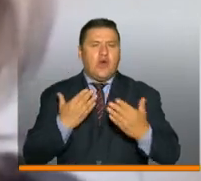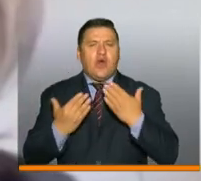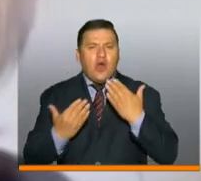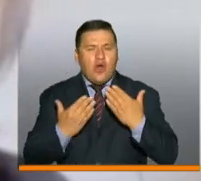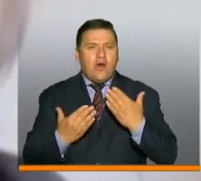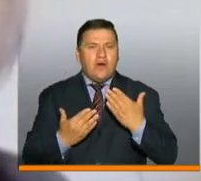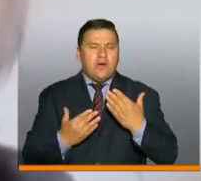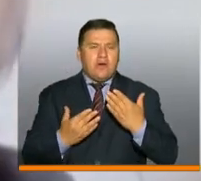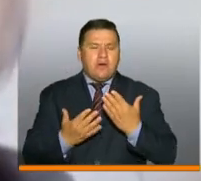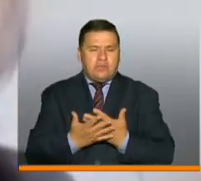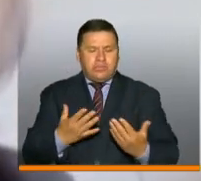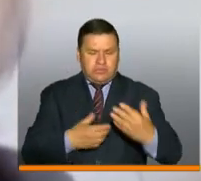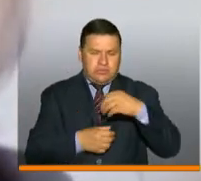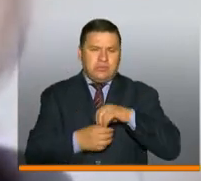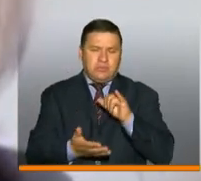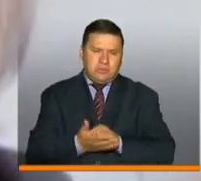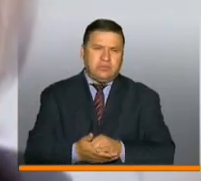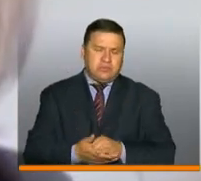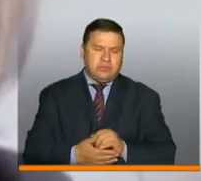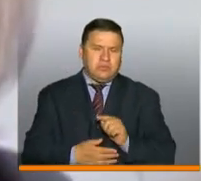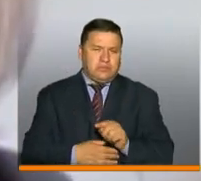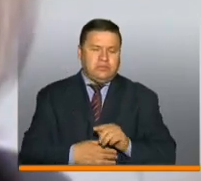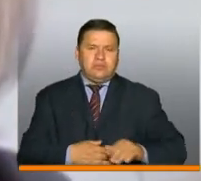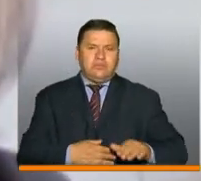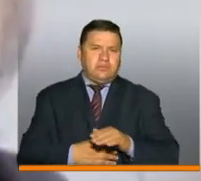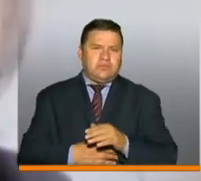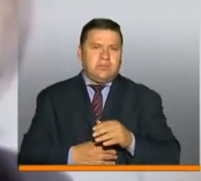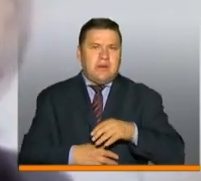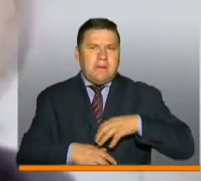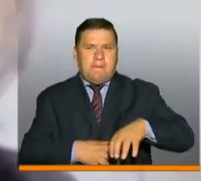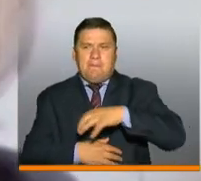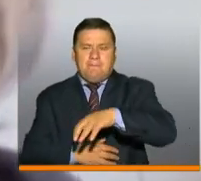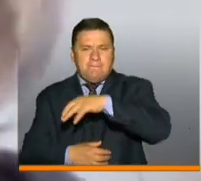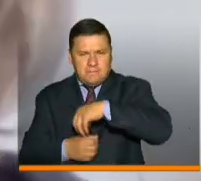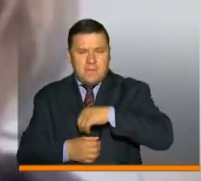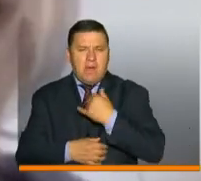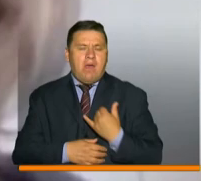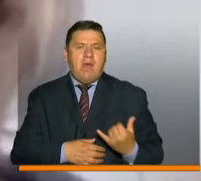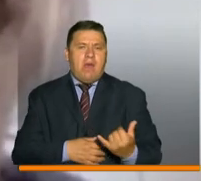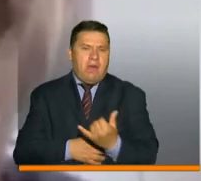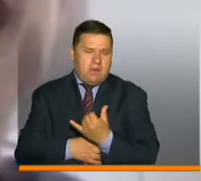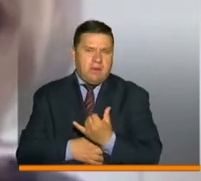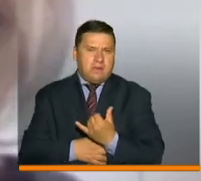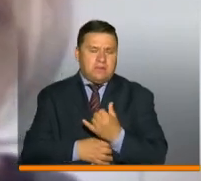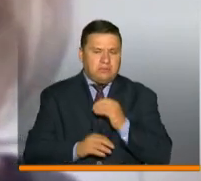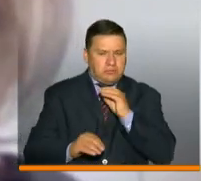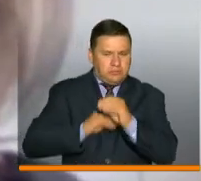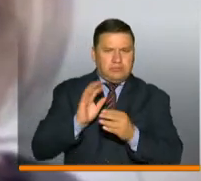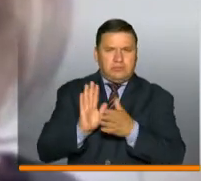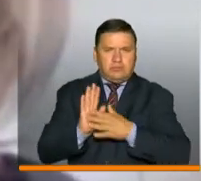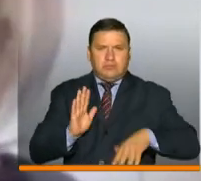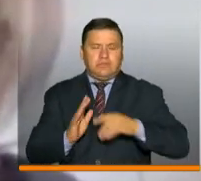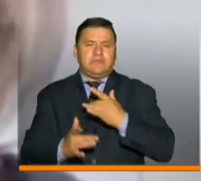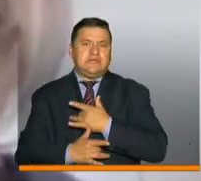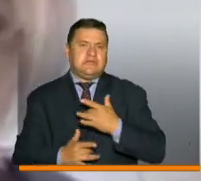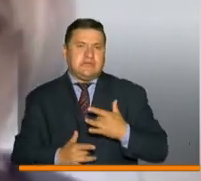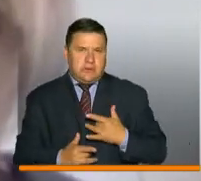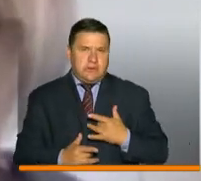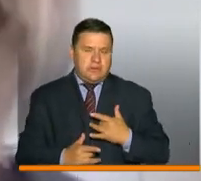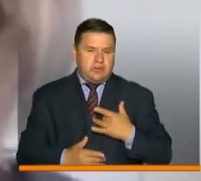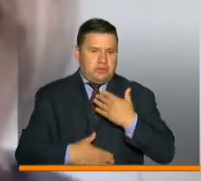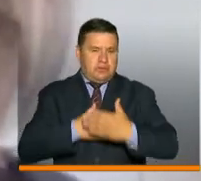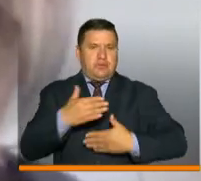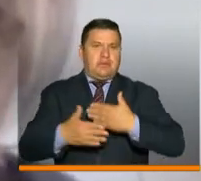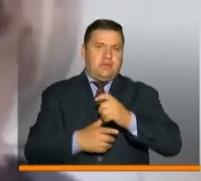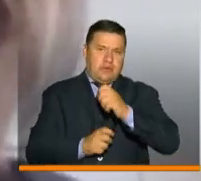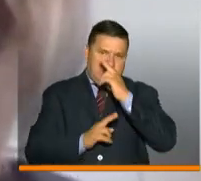en que los elementos que se están distribuyendo y que se están diseñando desde el sector de salud, van a